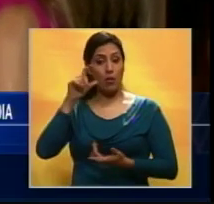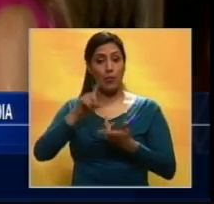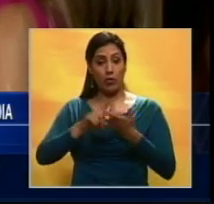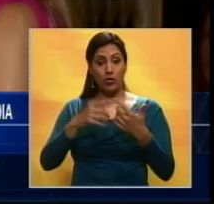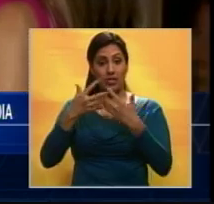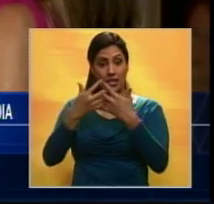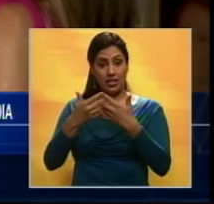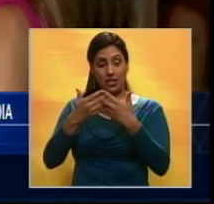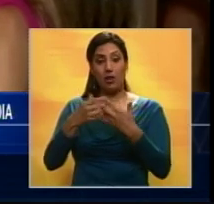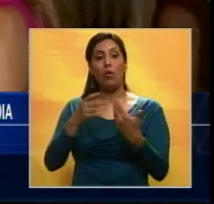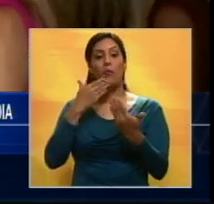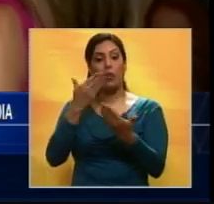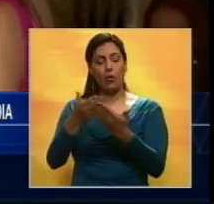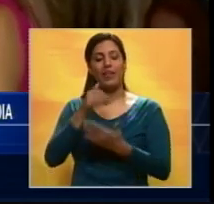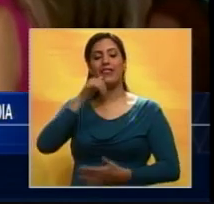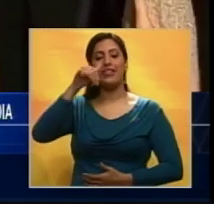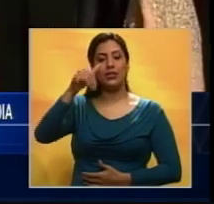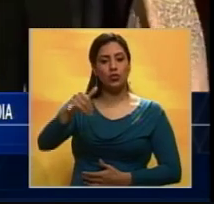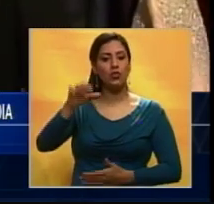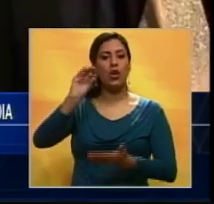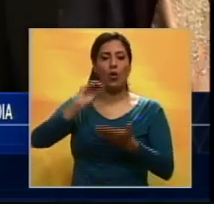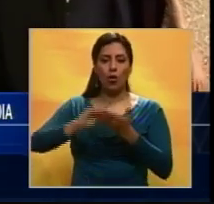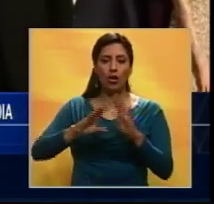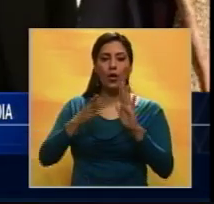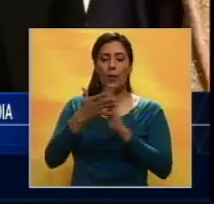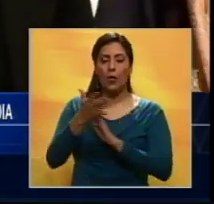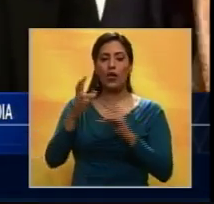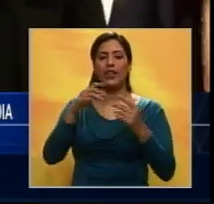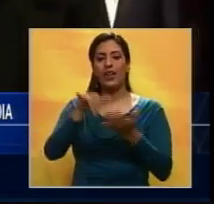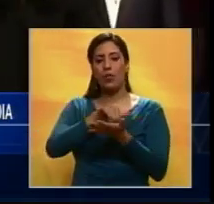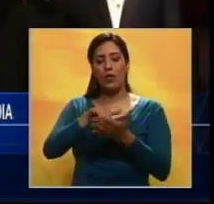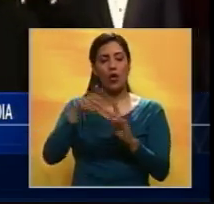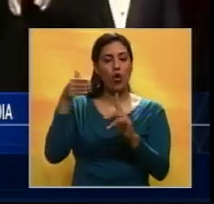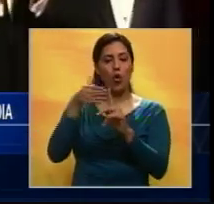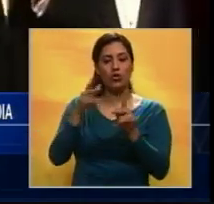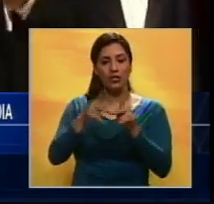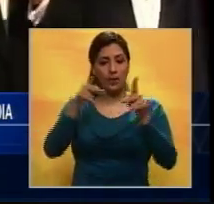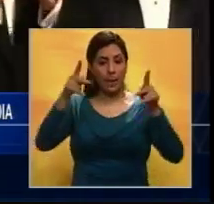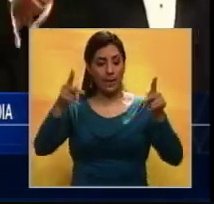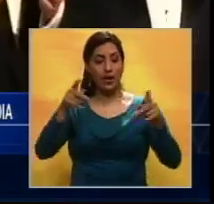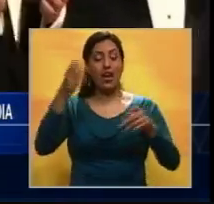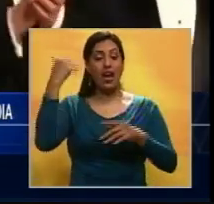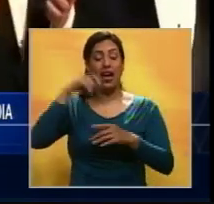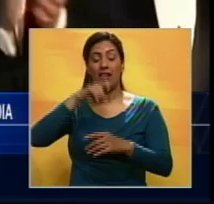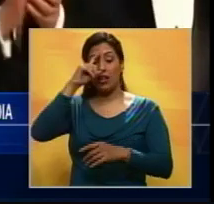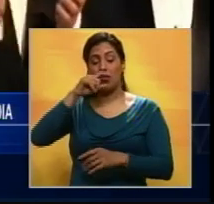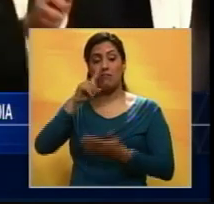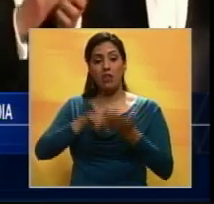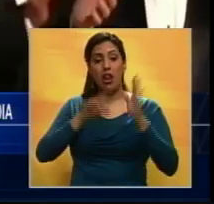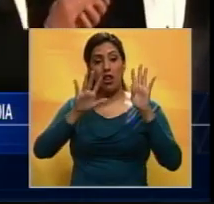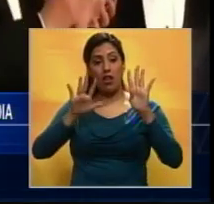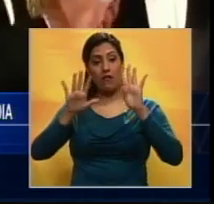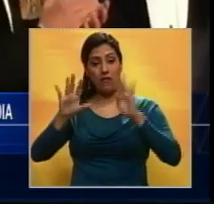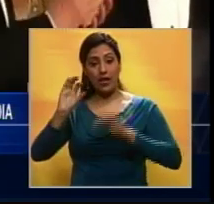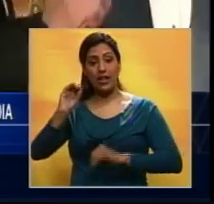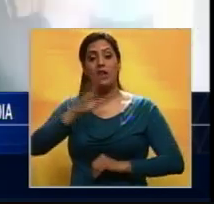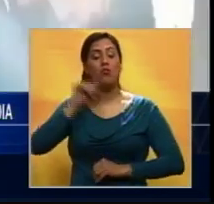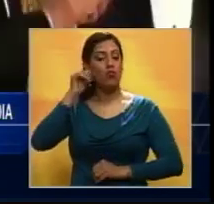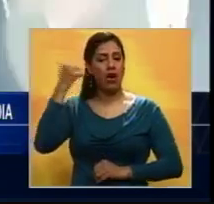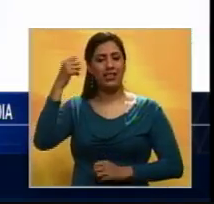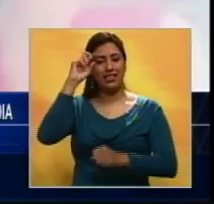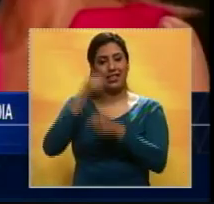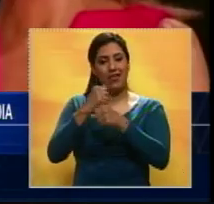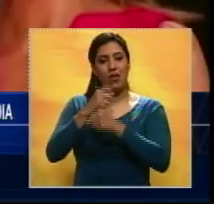Estados Unidos volvió a presentar una demanda judicial, esta vez en Nueva York contra un diario que afirmó que en los años 1990 había sido